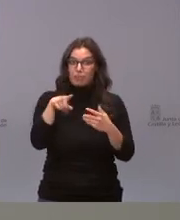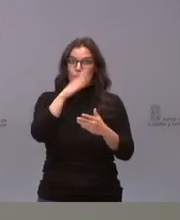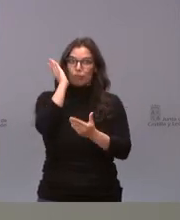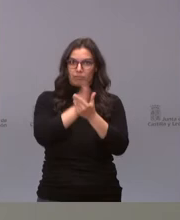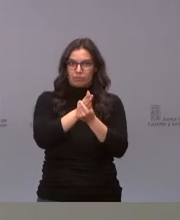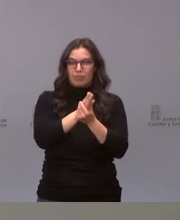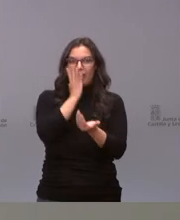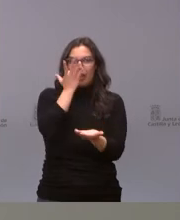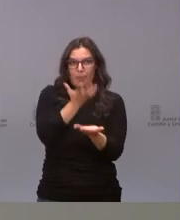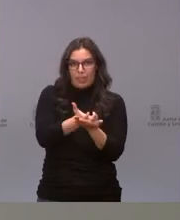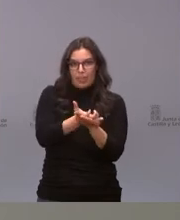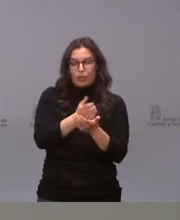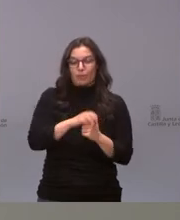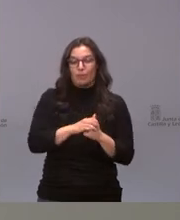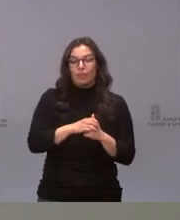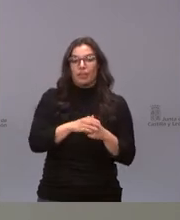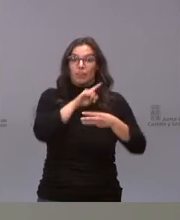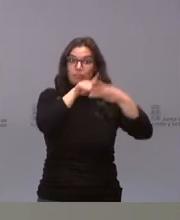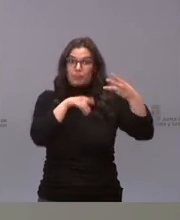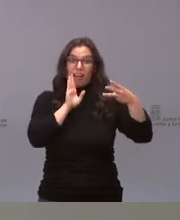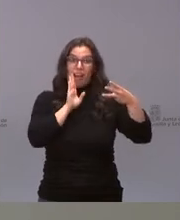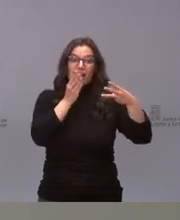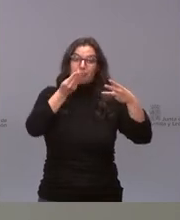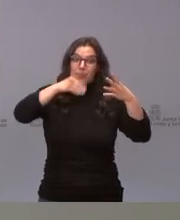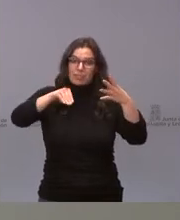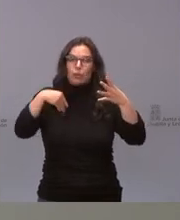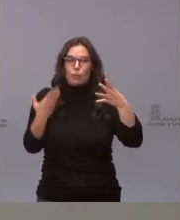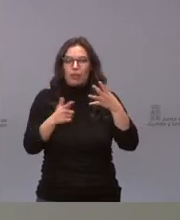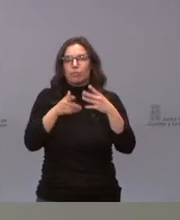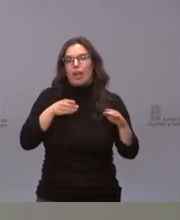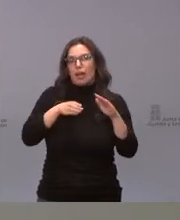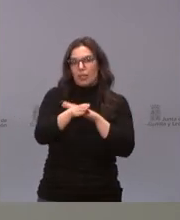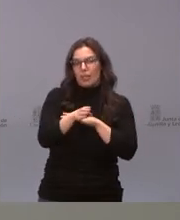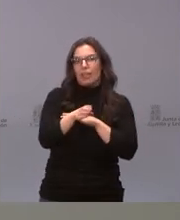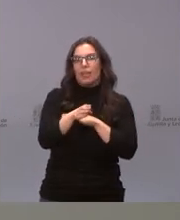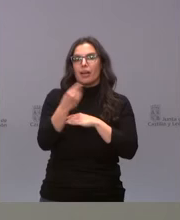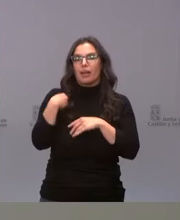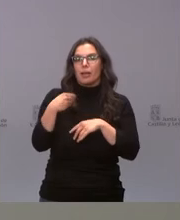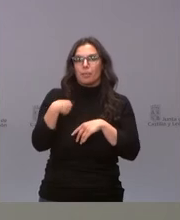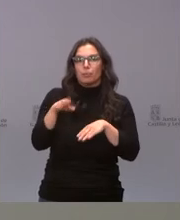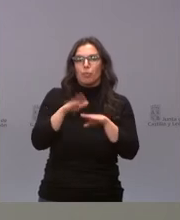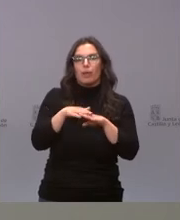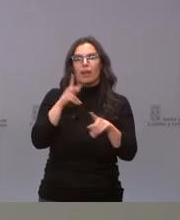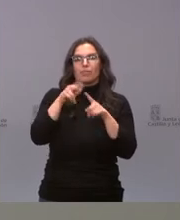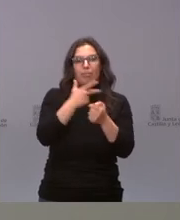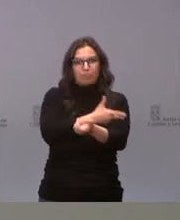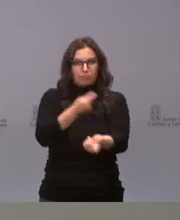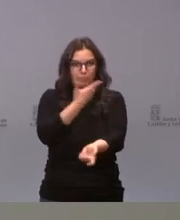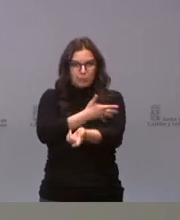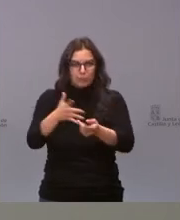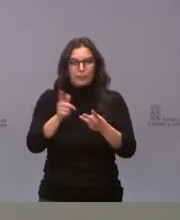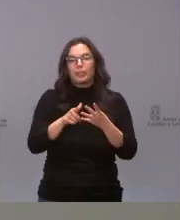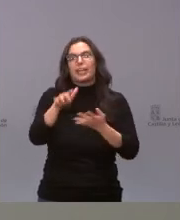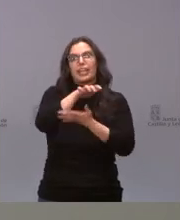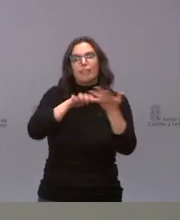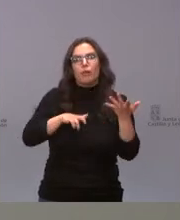Conecta. A las tres funcionalidades del año previo se añadieron el acceso a la pauta de anticoagulación, a los informes de las pruebas